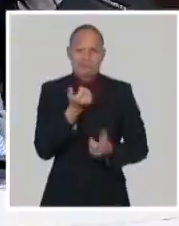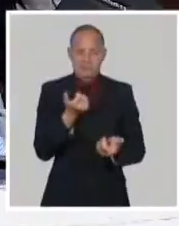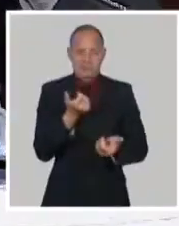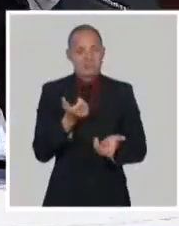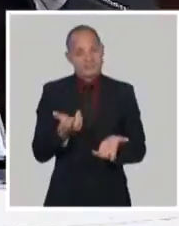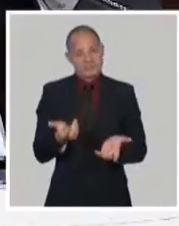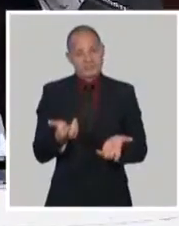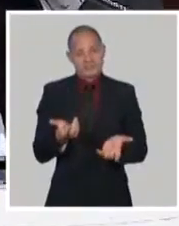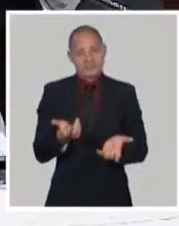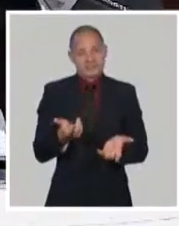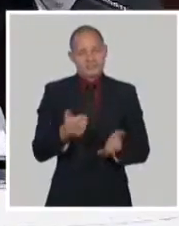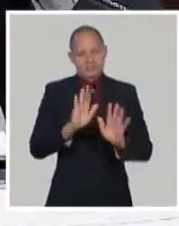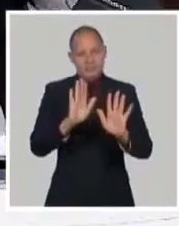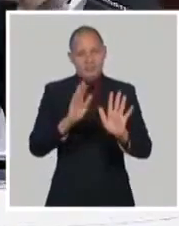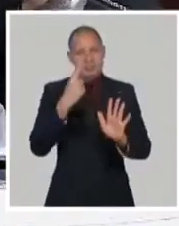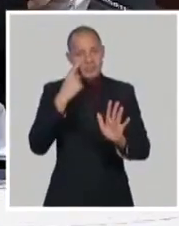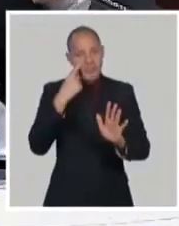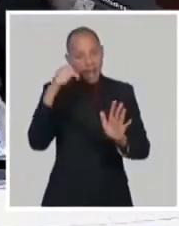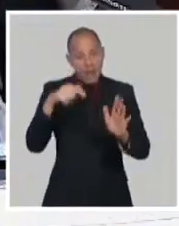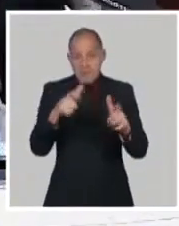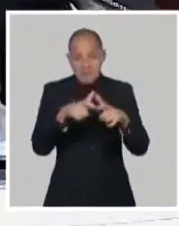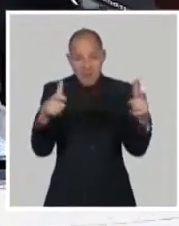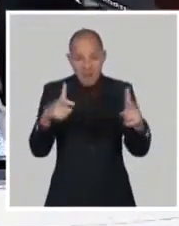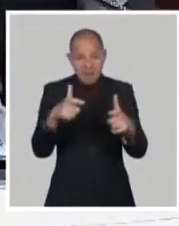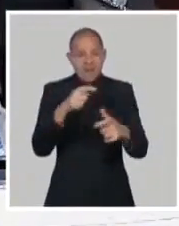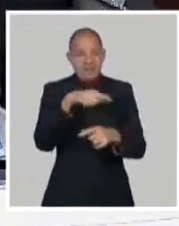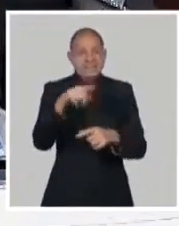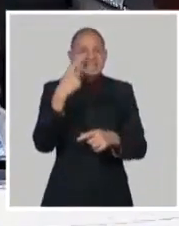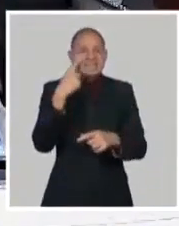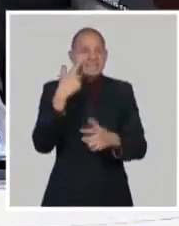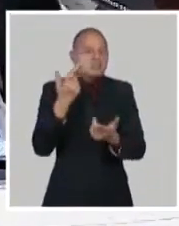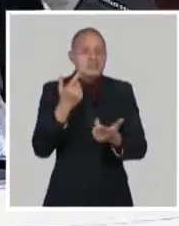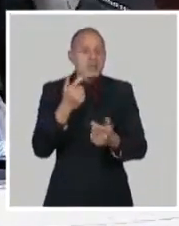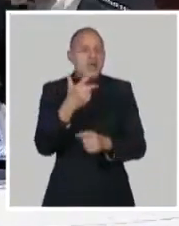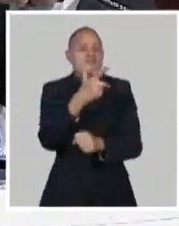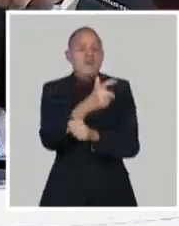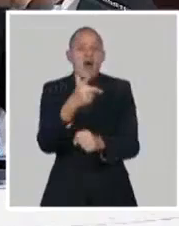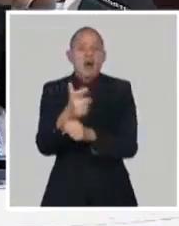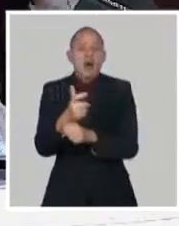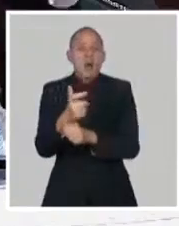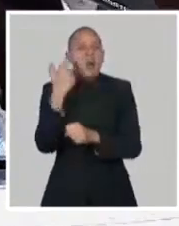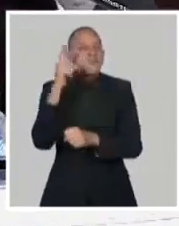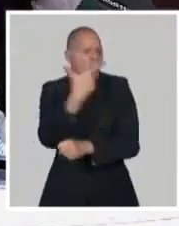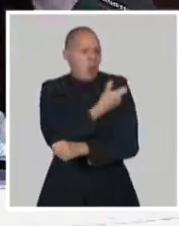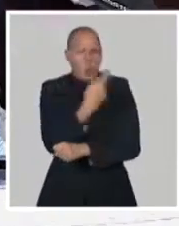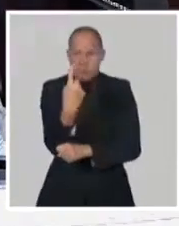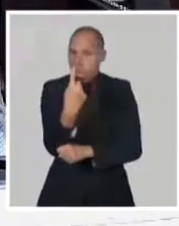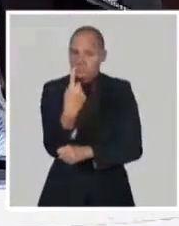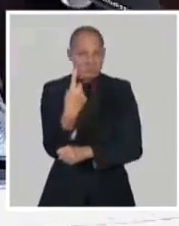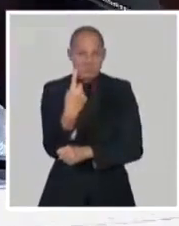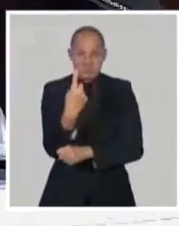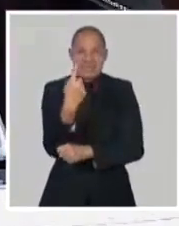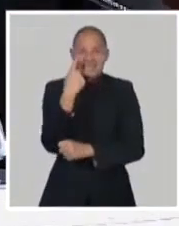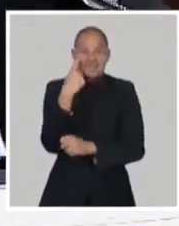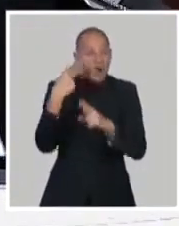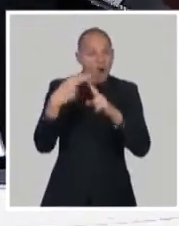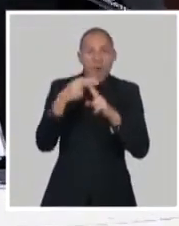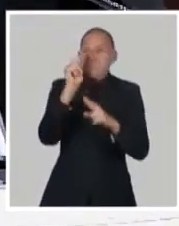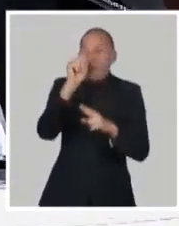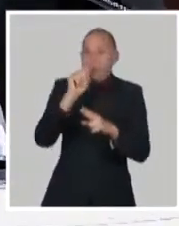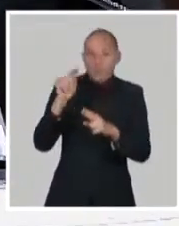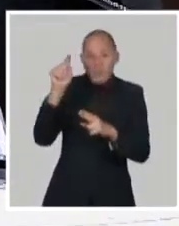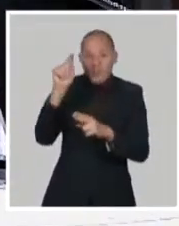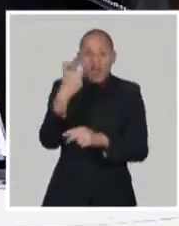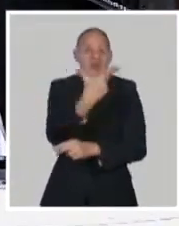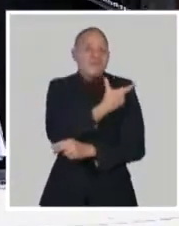además, para tener una dimensión, la mayoría de estas vacunas necesitan al menos 2 dosis. Estamos hablando que se necesitarían, suponiendo que fuera una de ellas